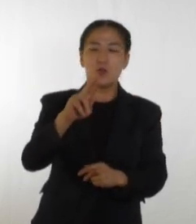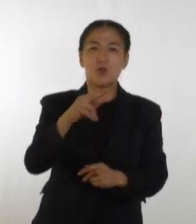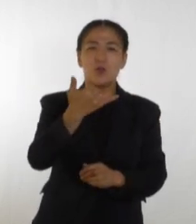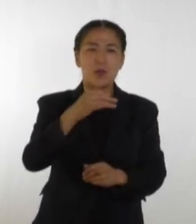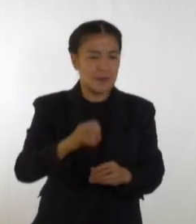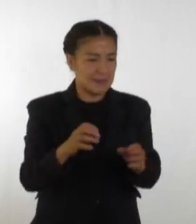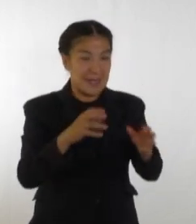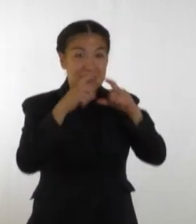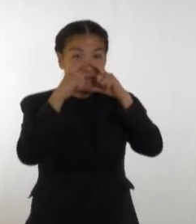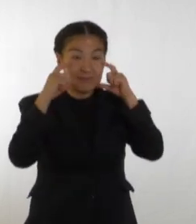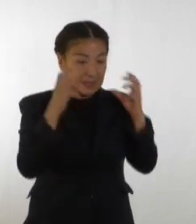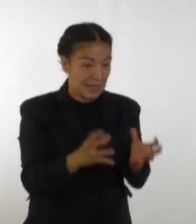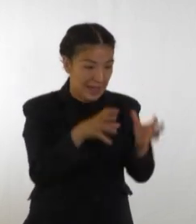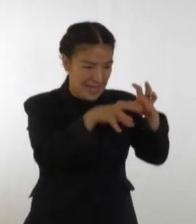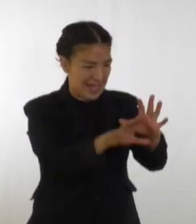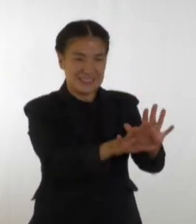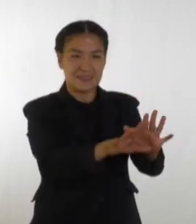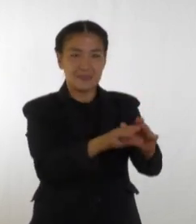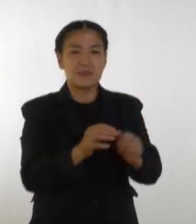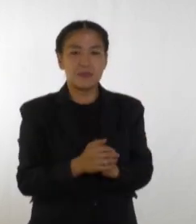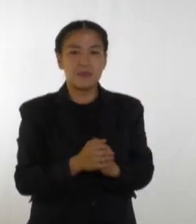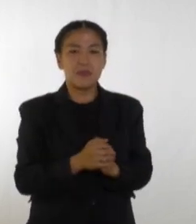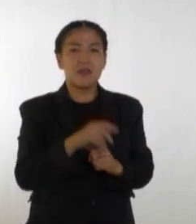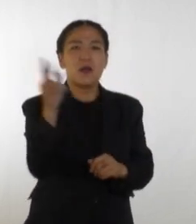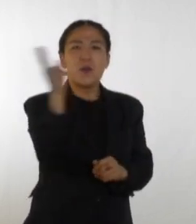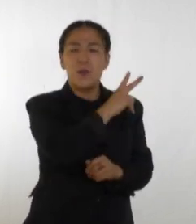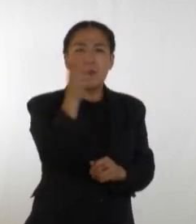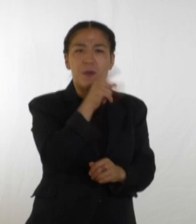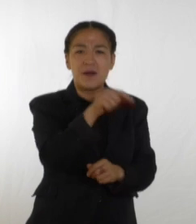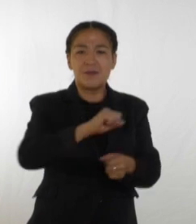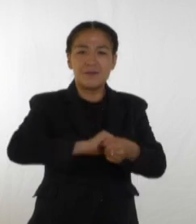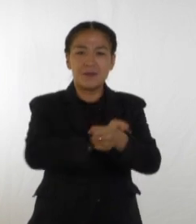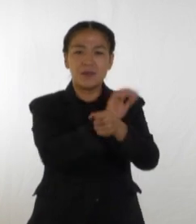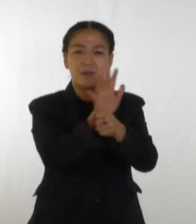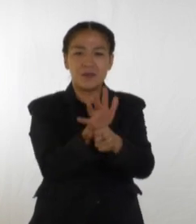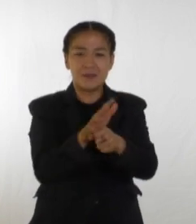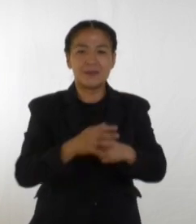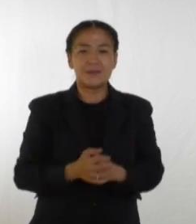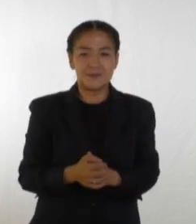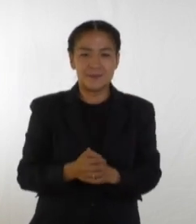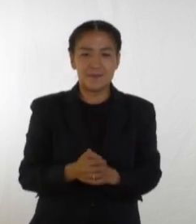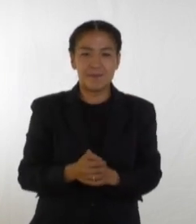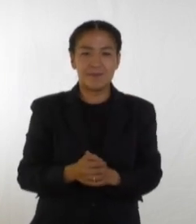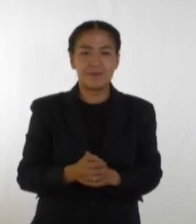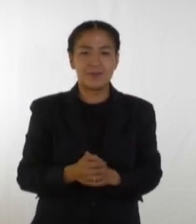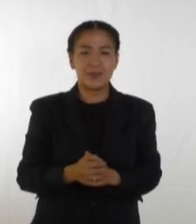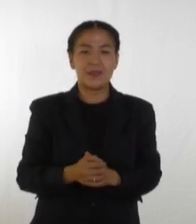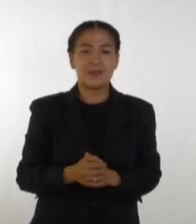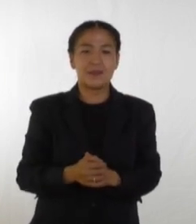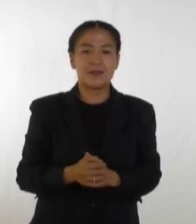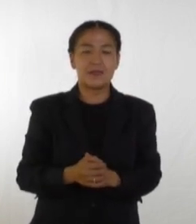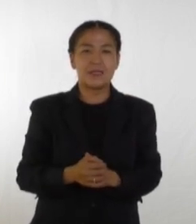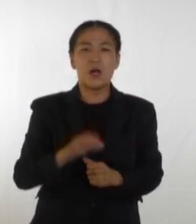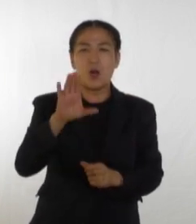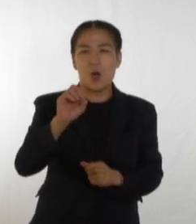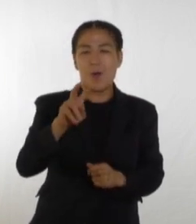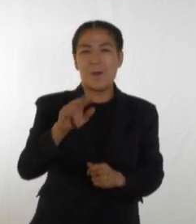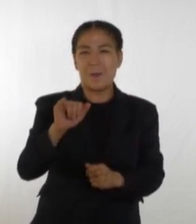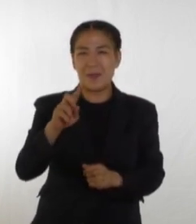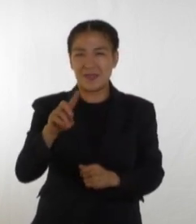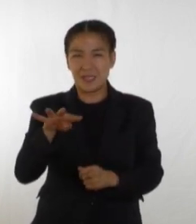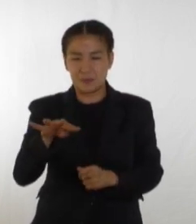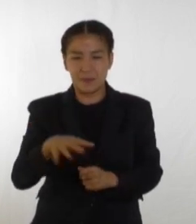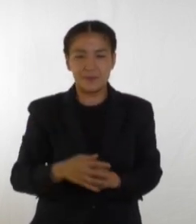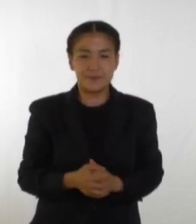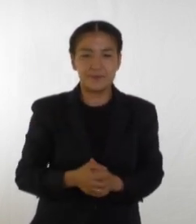y los bombardeaban con aire que tenía coronavirus. Bueno, el COVID, ¿no? Ajá.